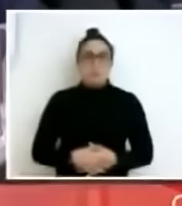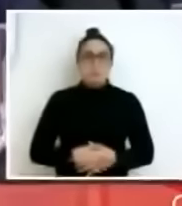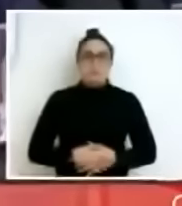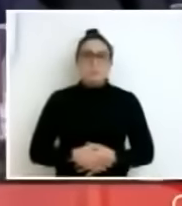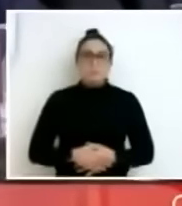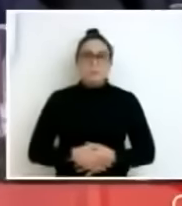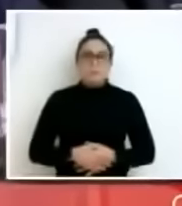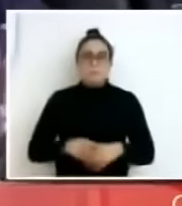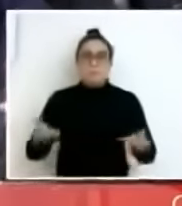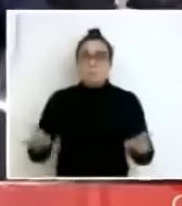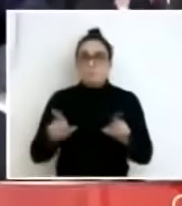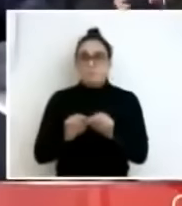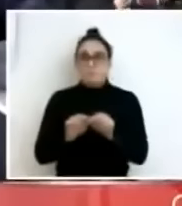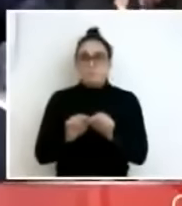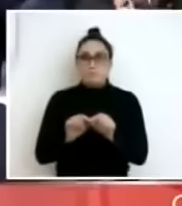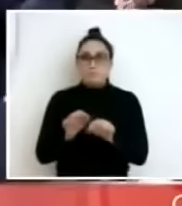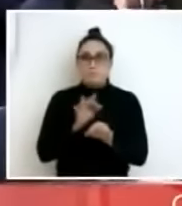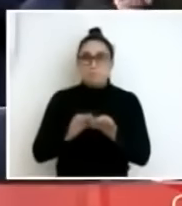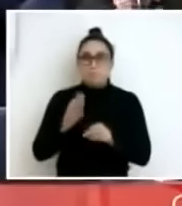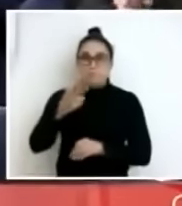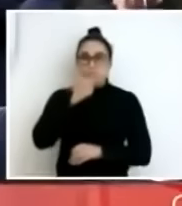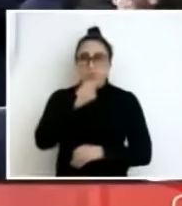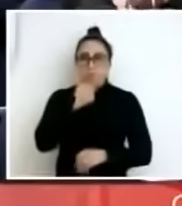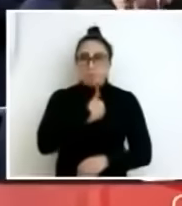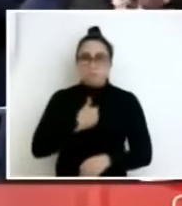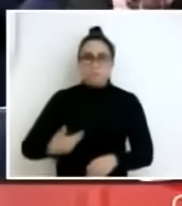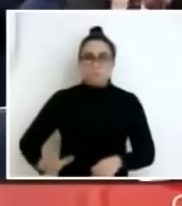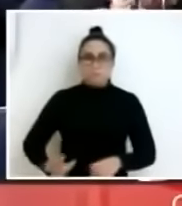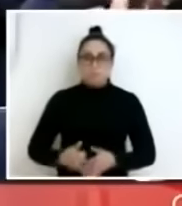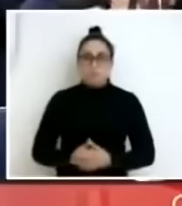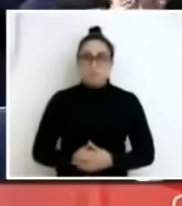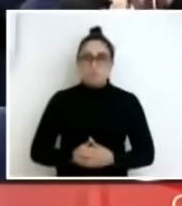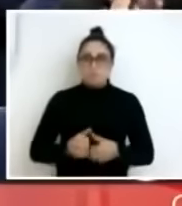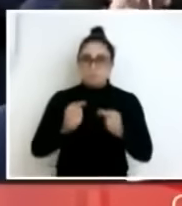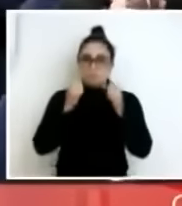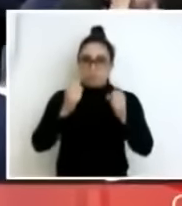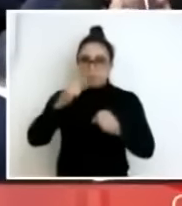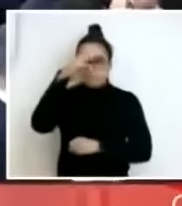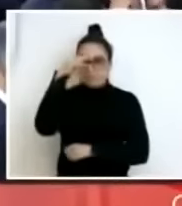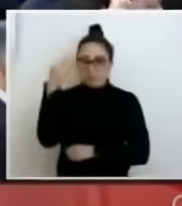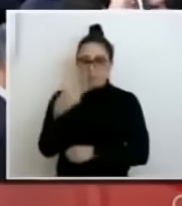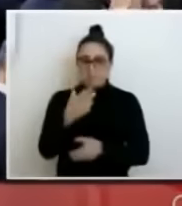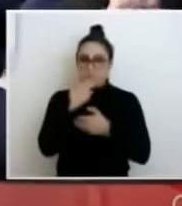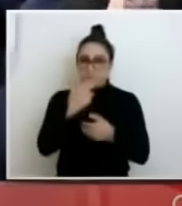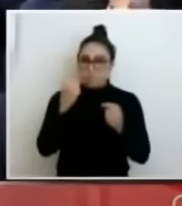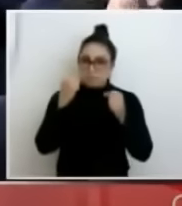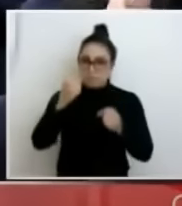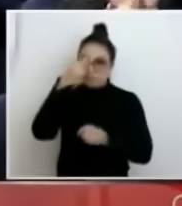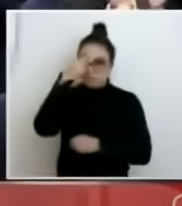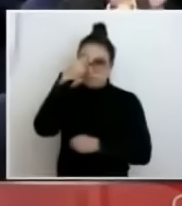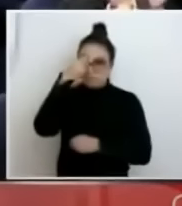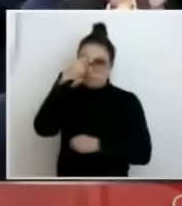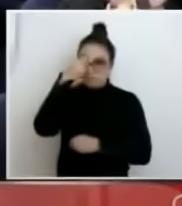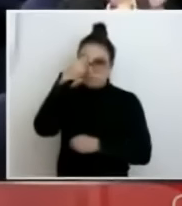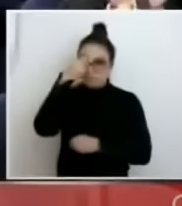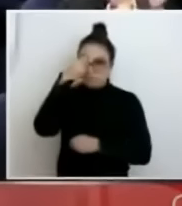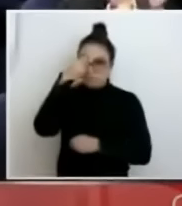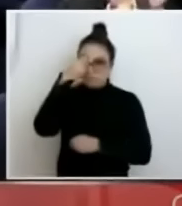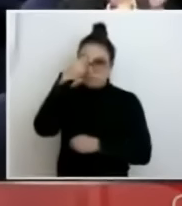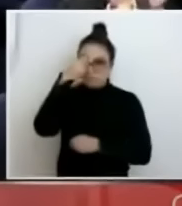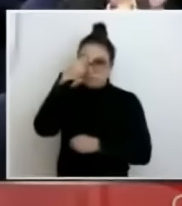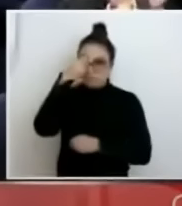cuánto presidente méxicoo México qui quiero Pues